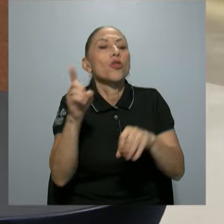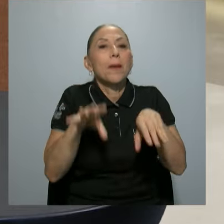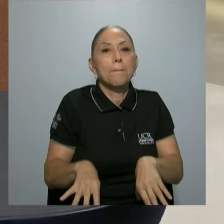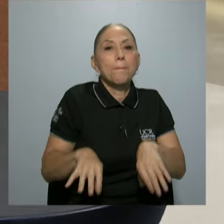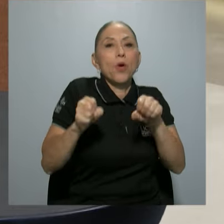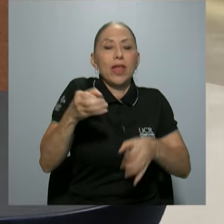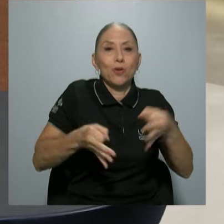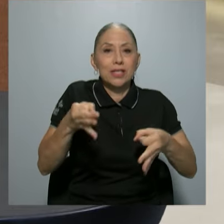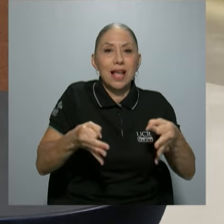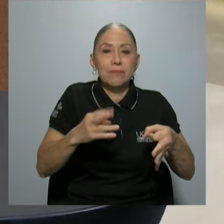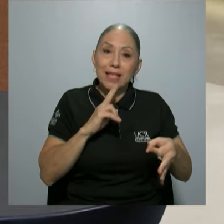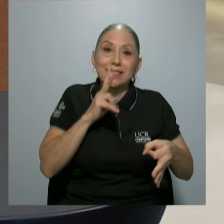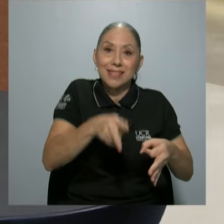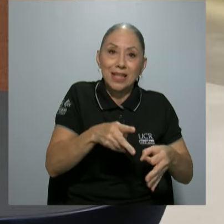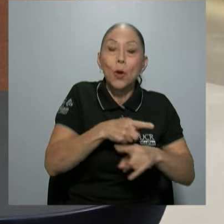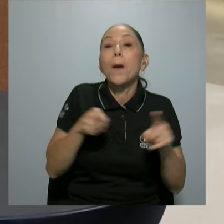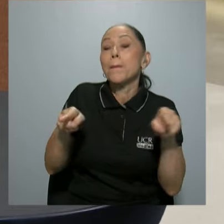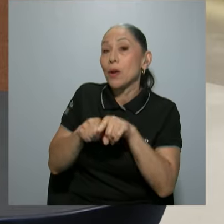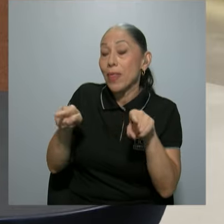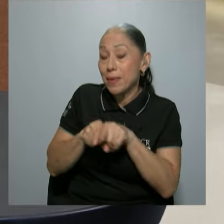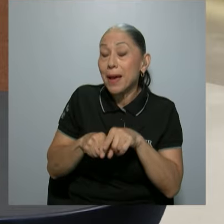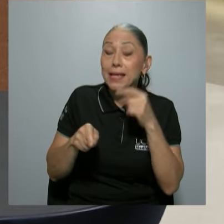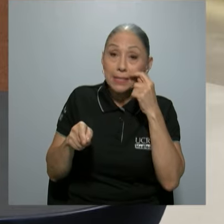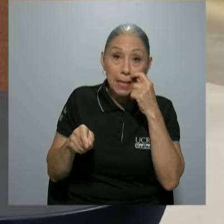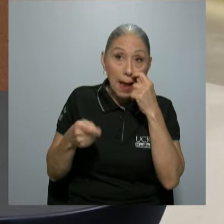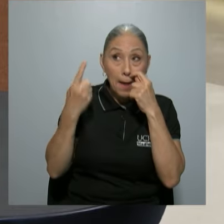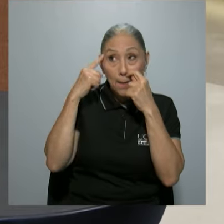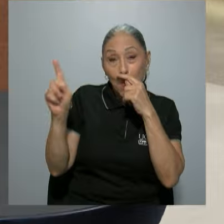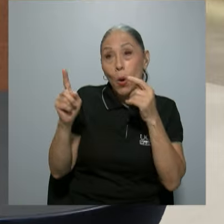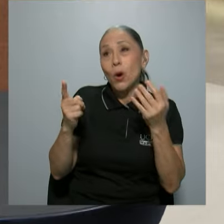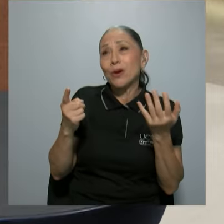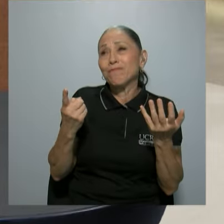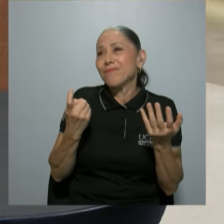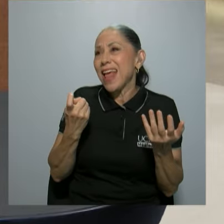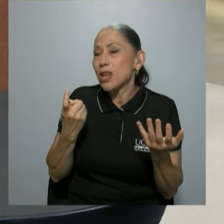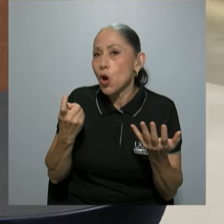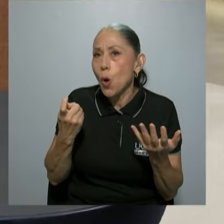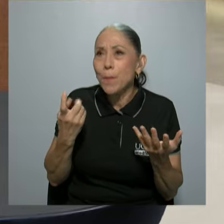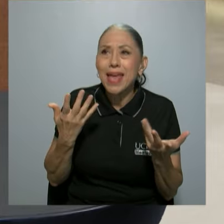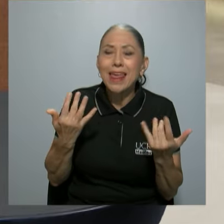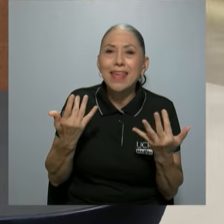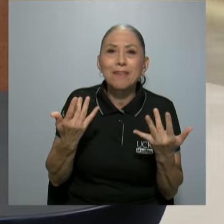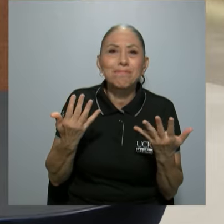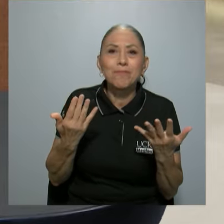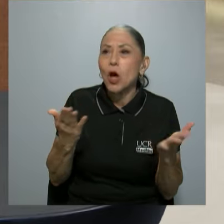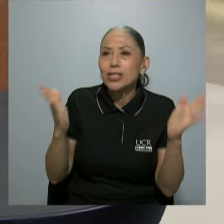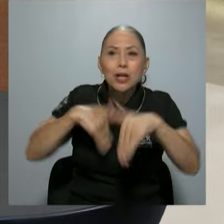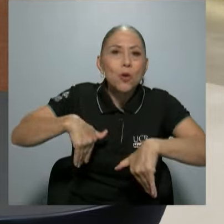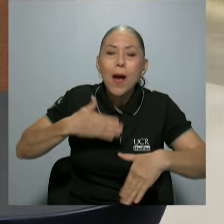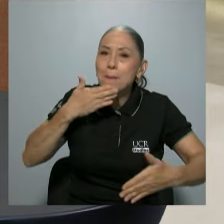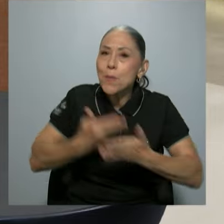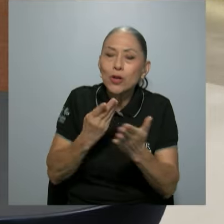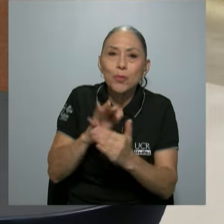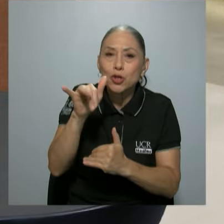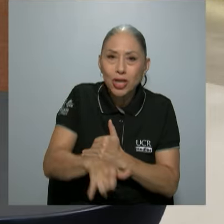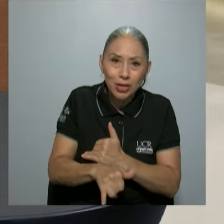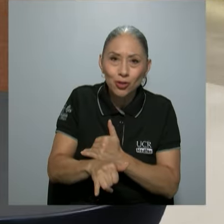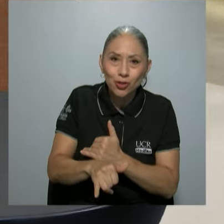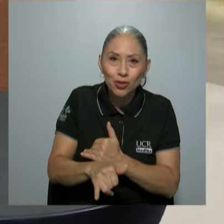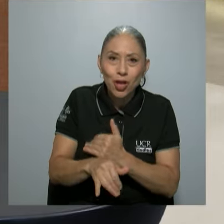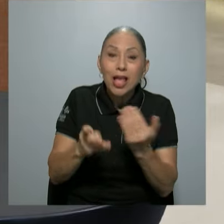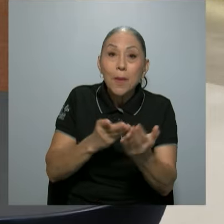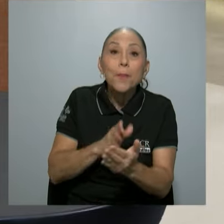cierto. Pero además de eso, por la inopia o la falta de existencia de buenos proyectos y de proyectos